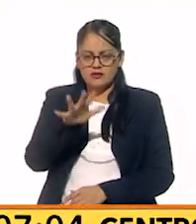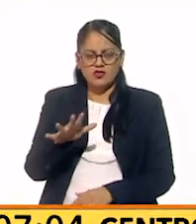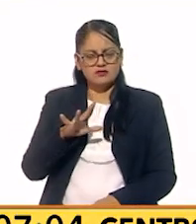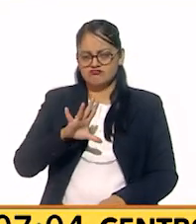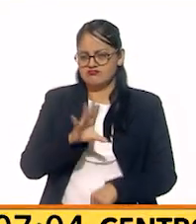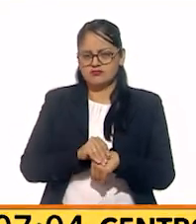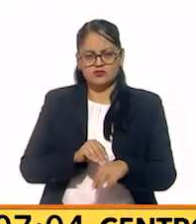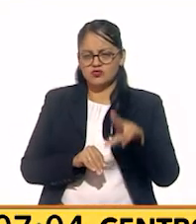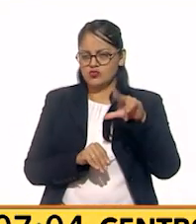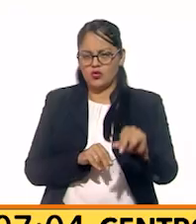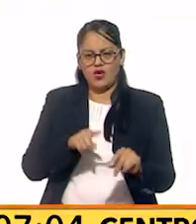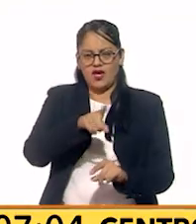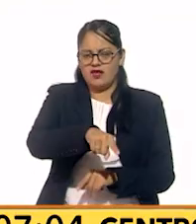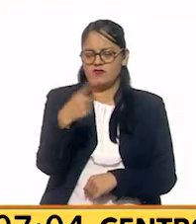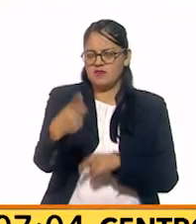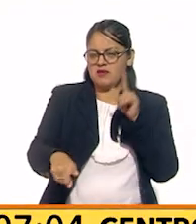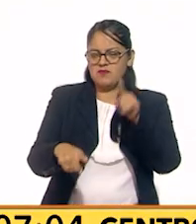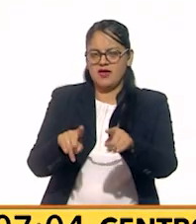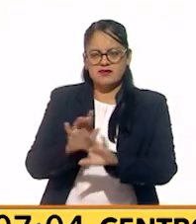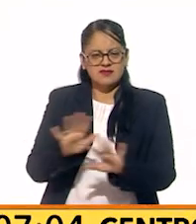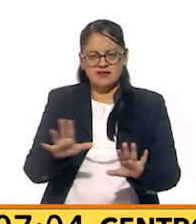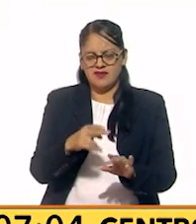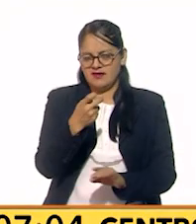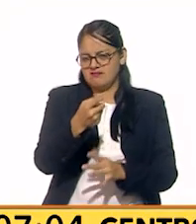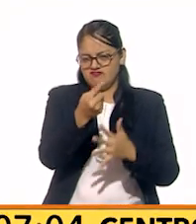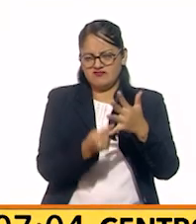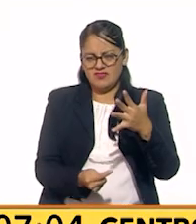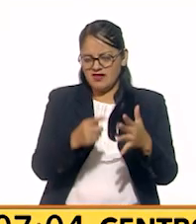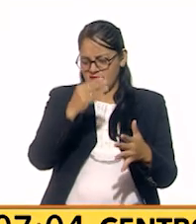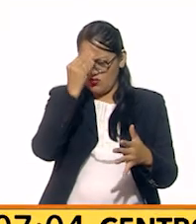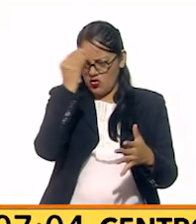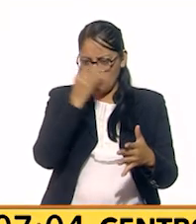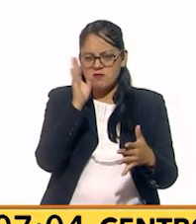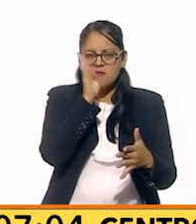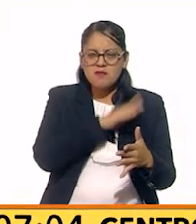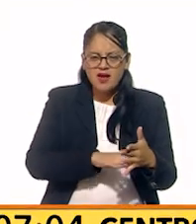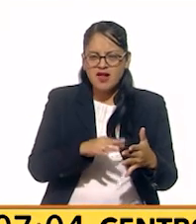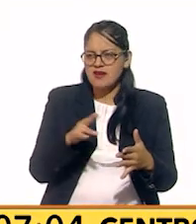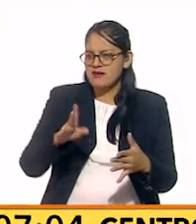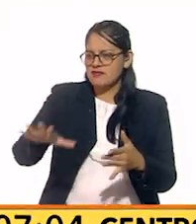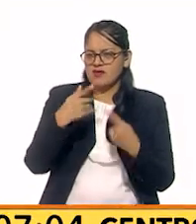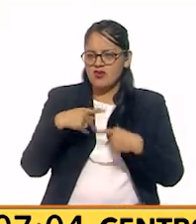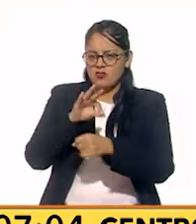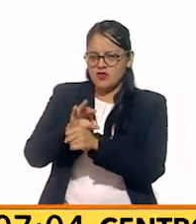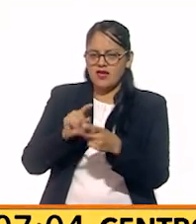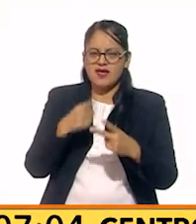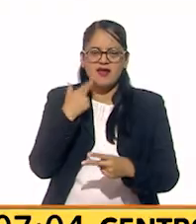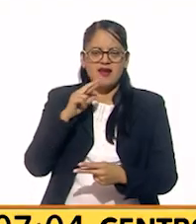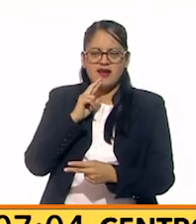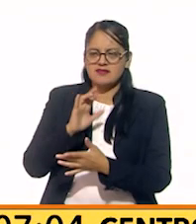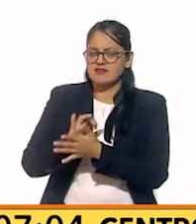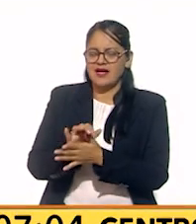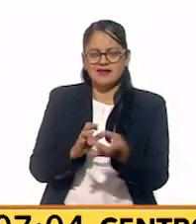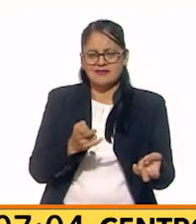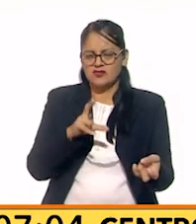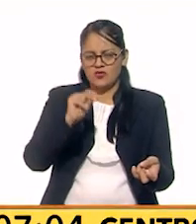dejar que él imponga su agenda tan nefasta, tan antipopular y tan racista. Ahí está. Claro,